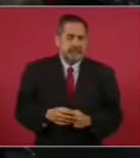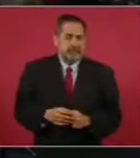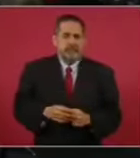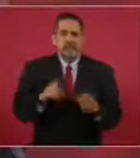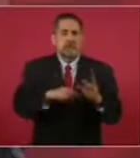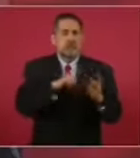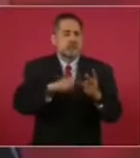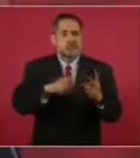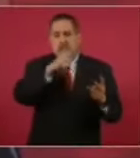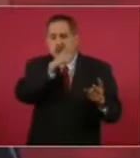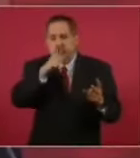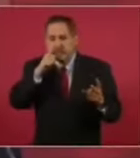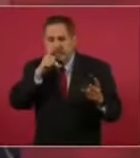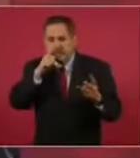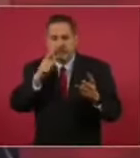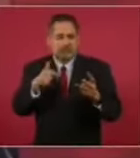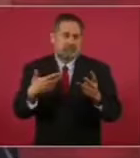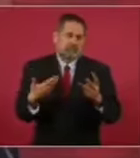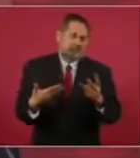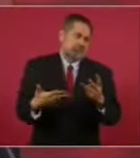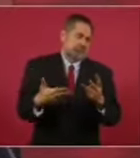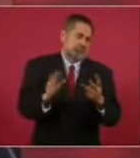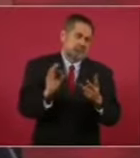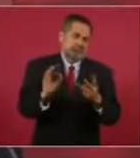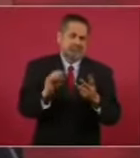o a Benito Juárez,